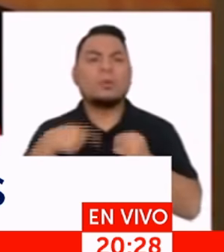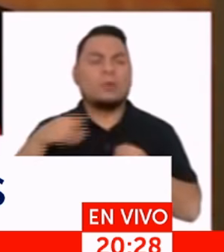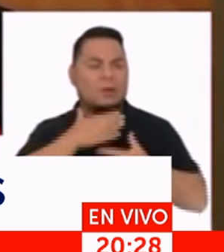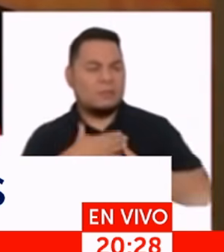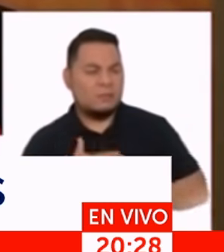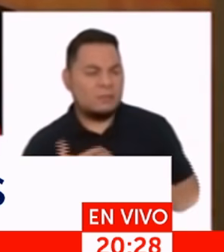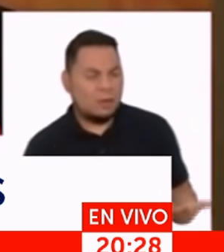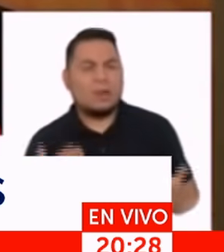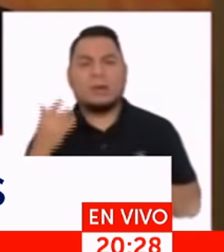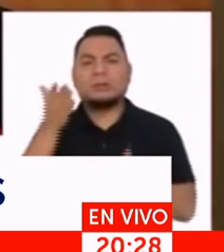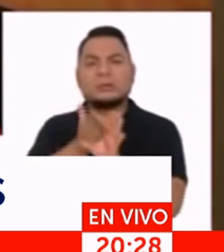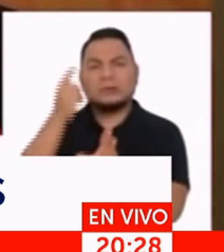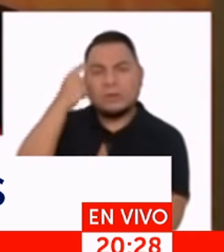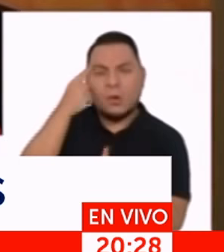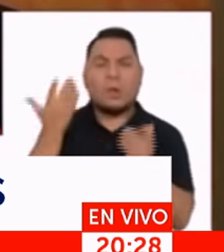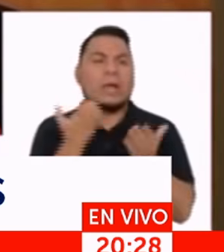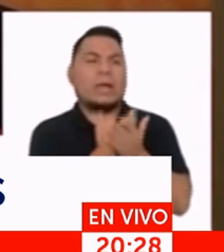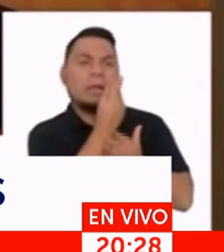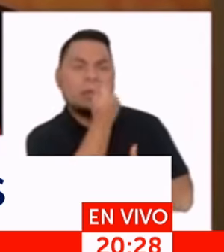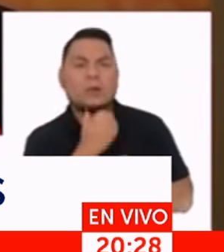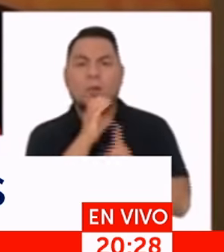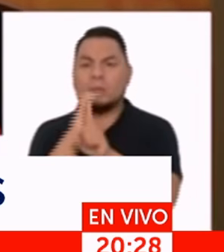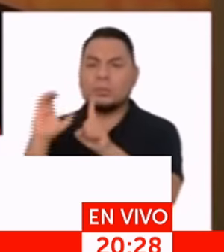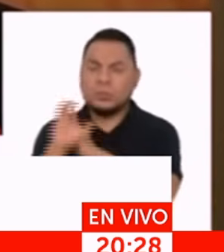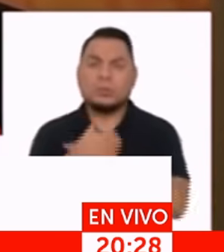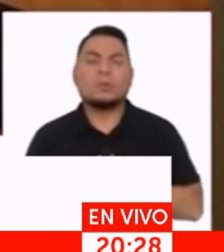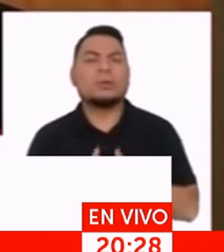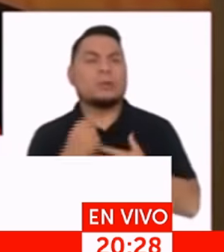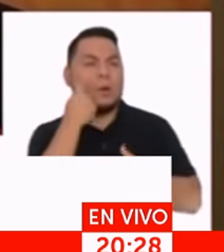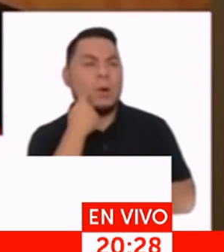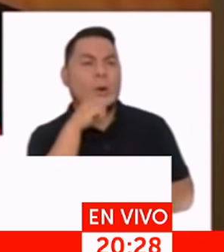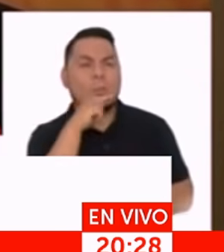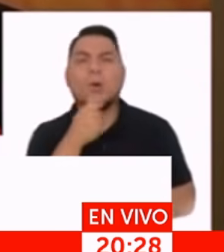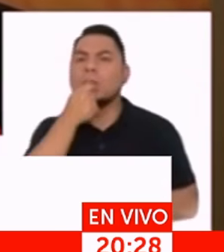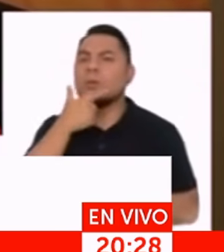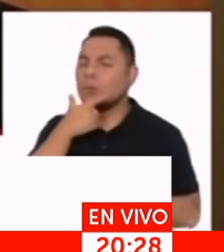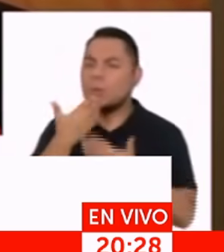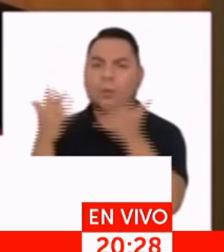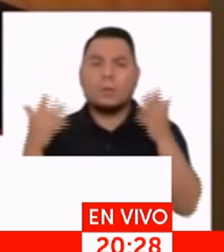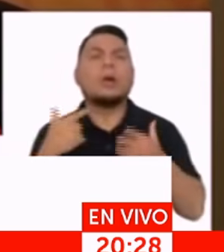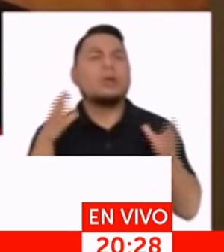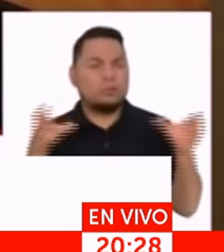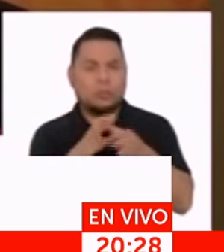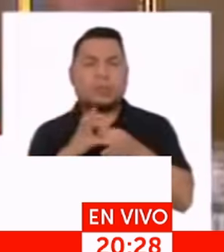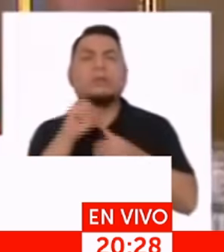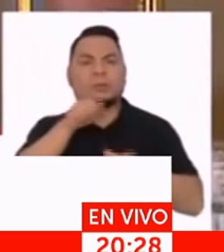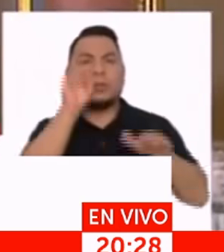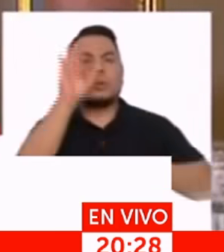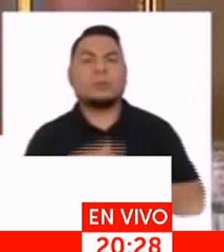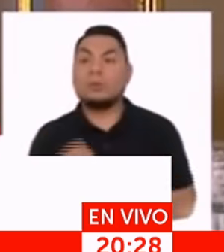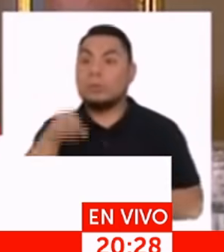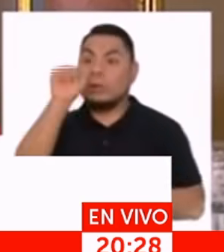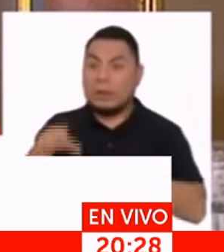condición física, psicológica, económica, cultural, de sexo o orientación sexual, sí, juro. Si así